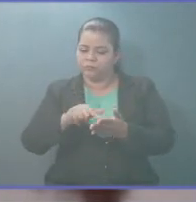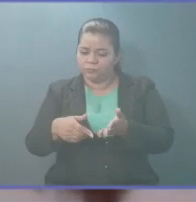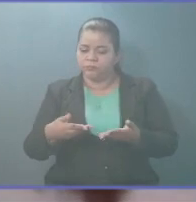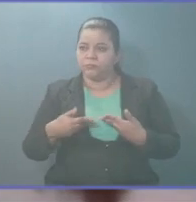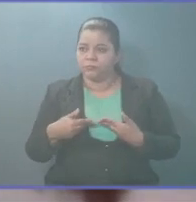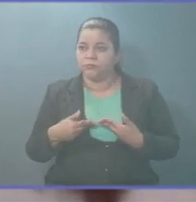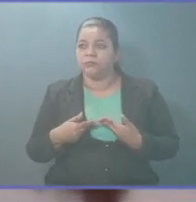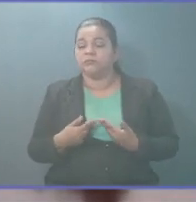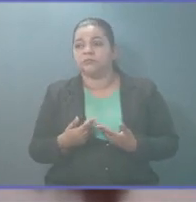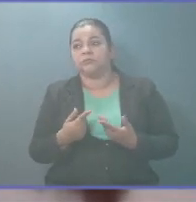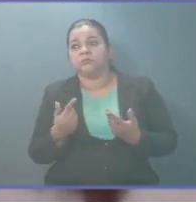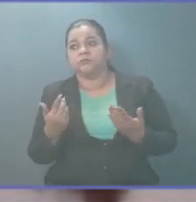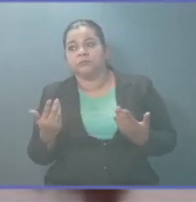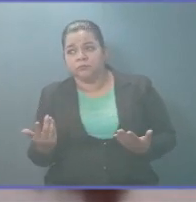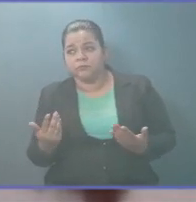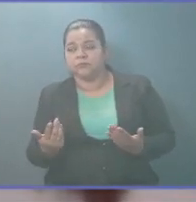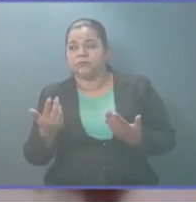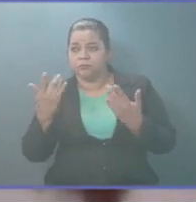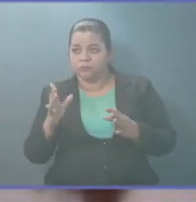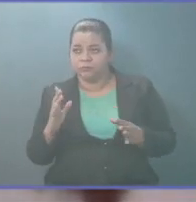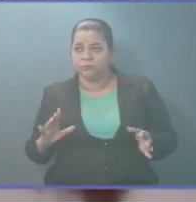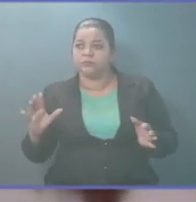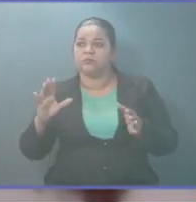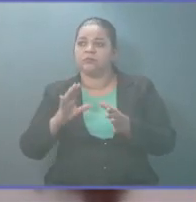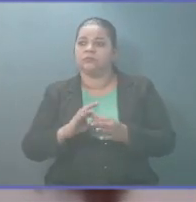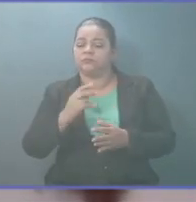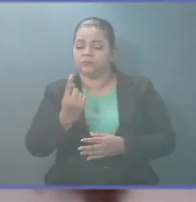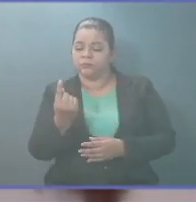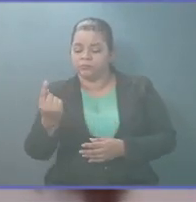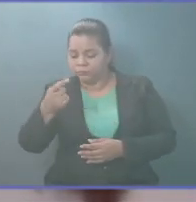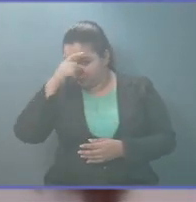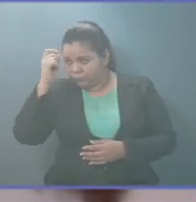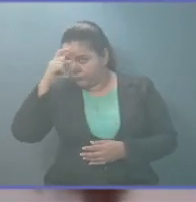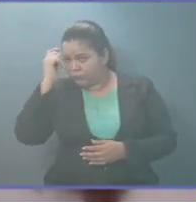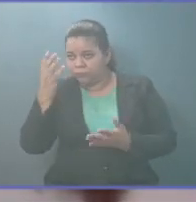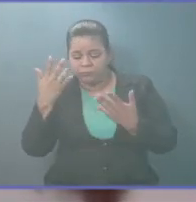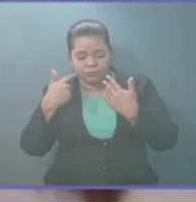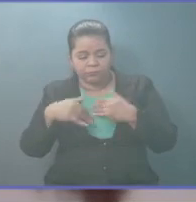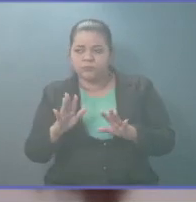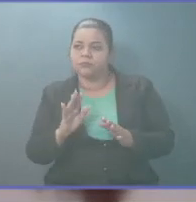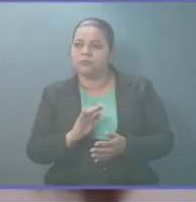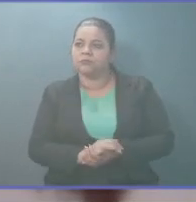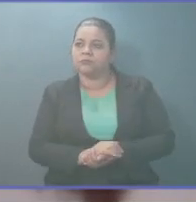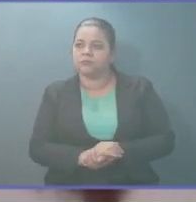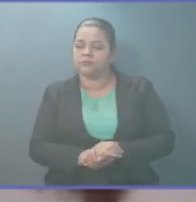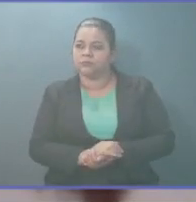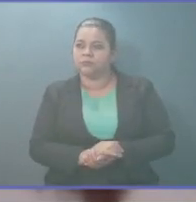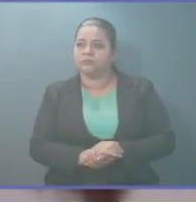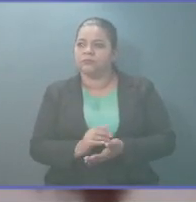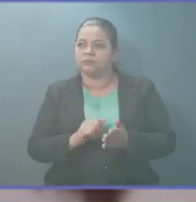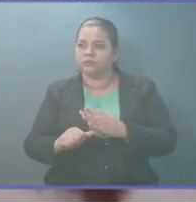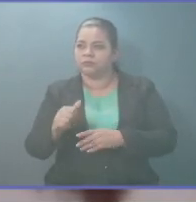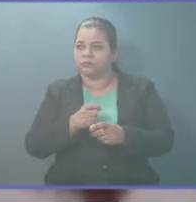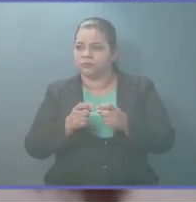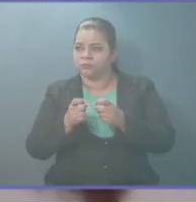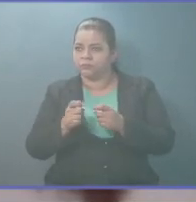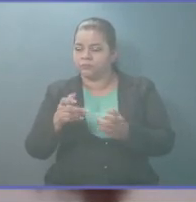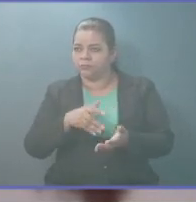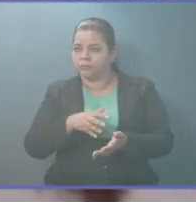siempre que ésta sea a consecuencia del funcionamiento normal o anormal de la administración pública.